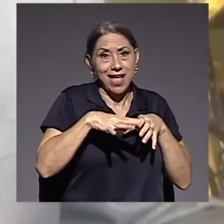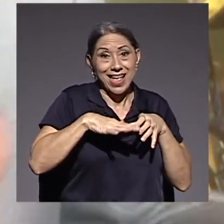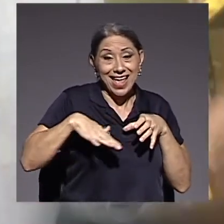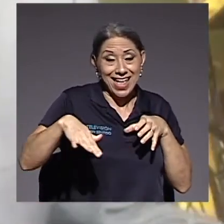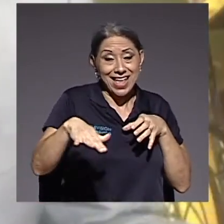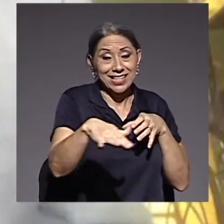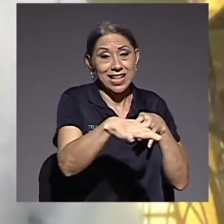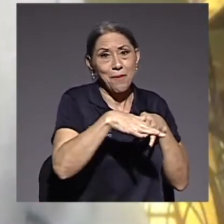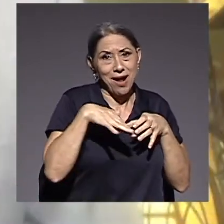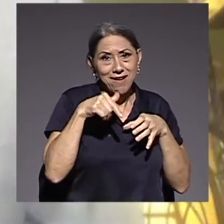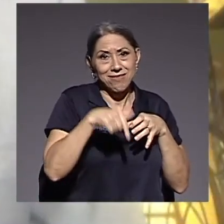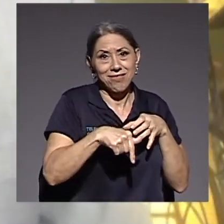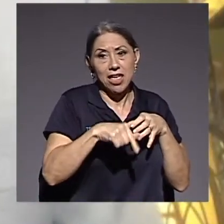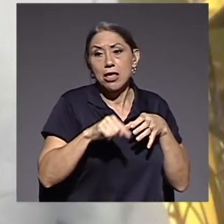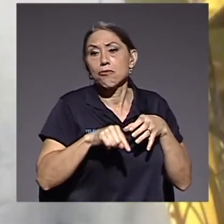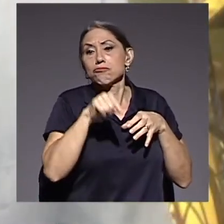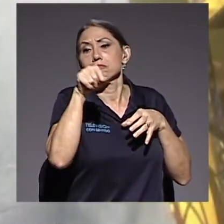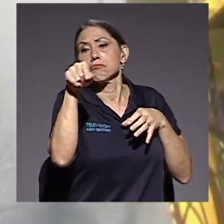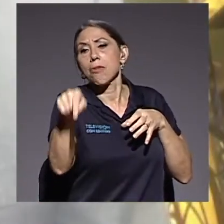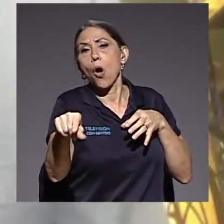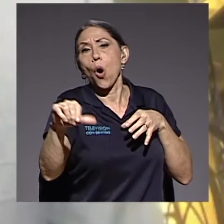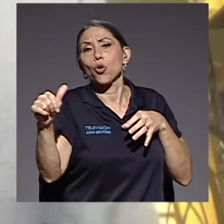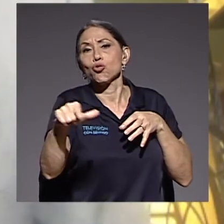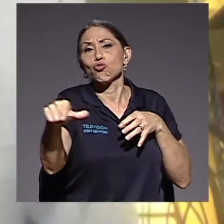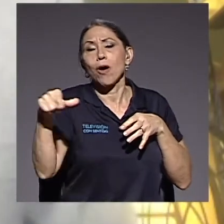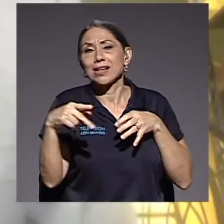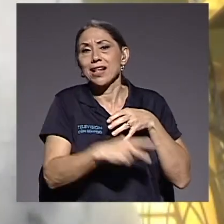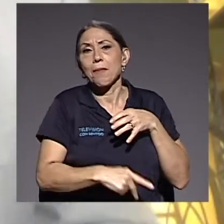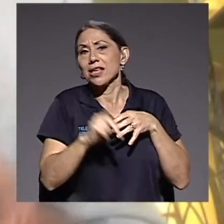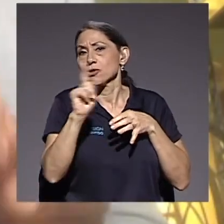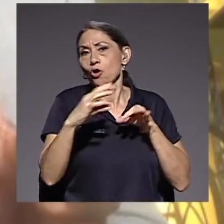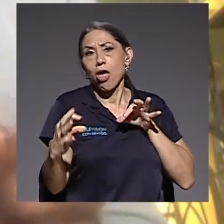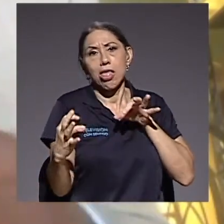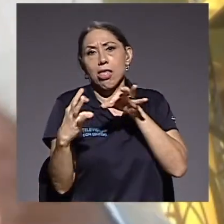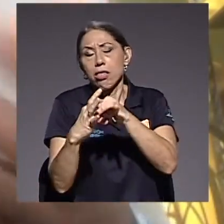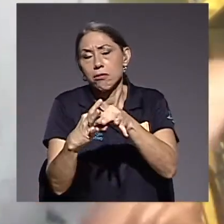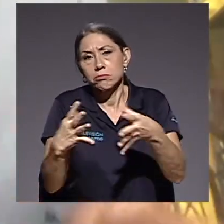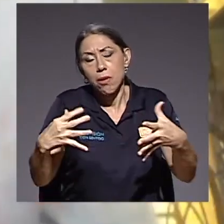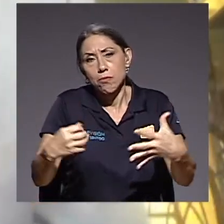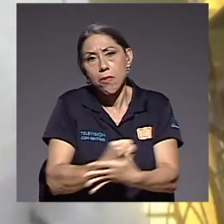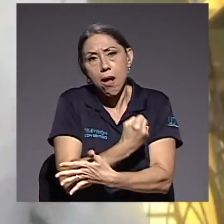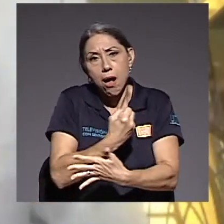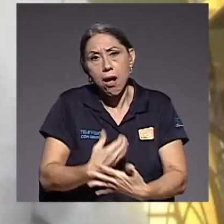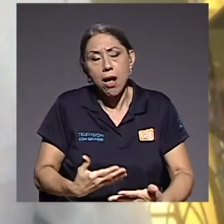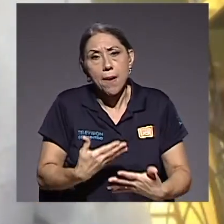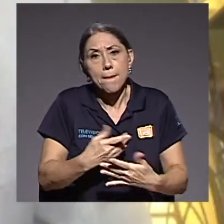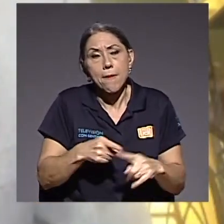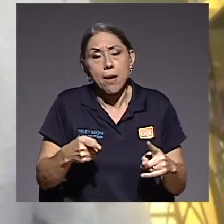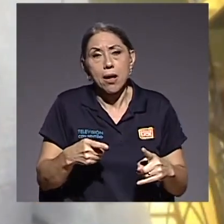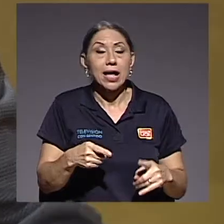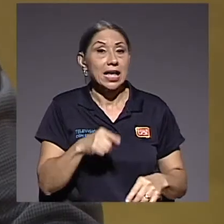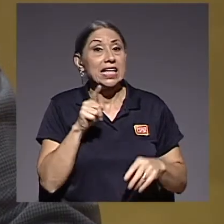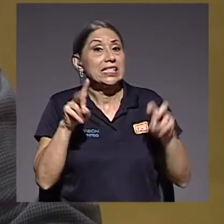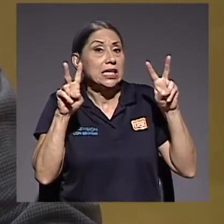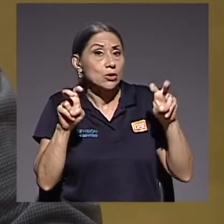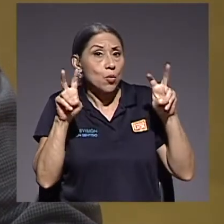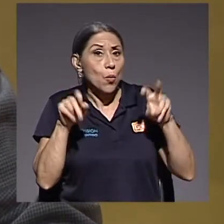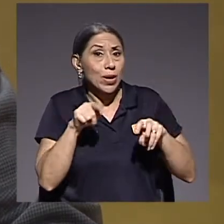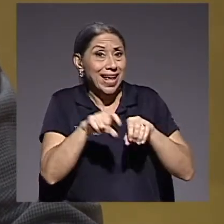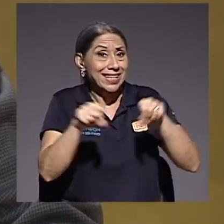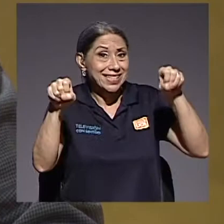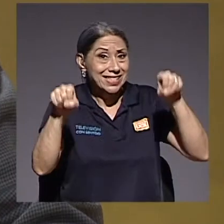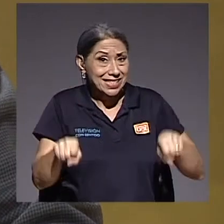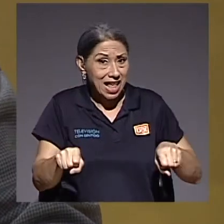como una isla y el resto del país, lo cual sería muy desafortunado. Pero y sobre todo porque no hace falta. Se supone que este sistema es